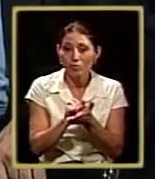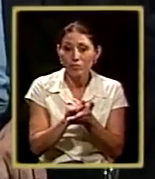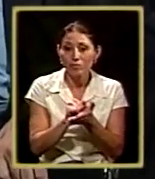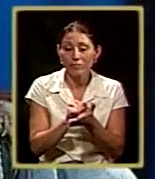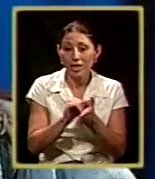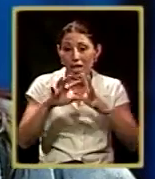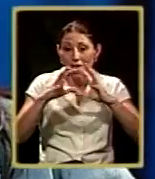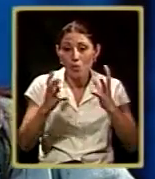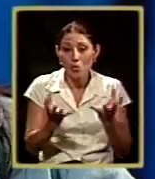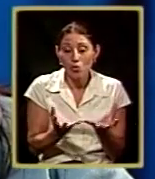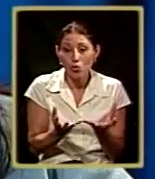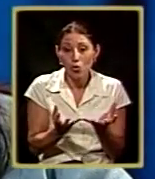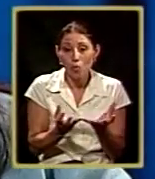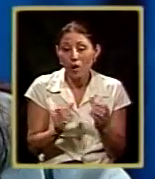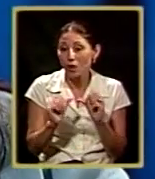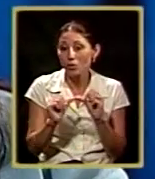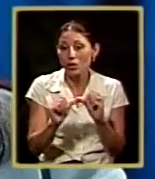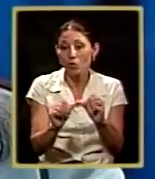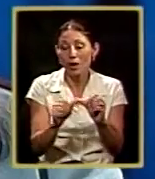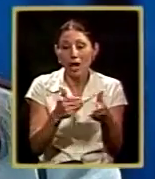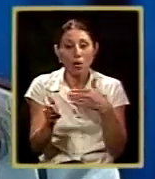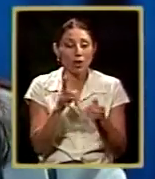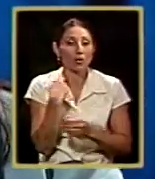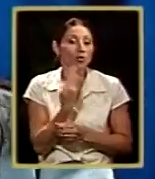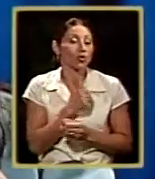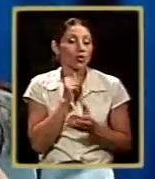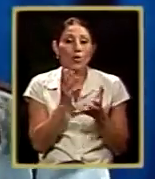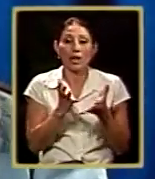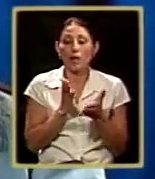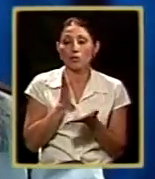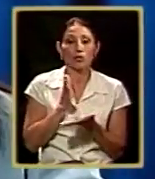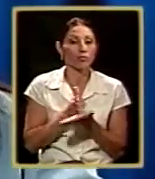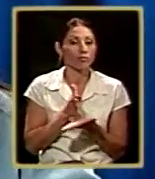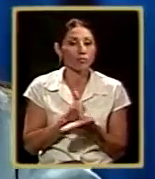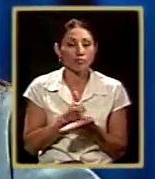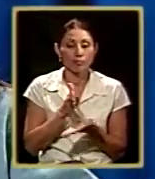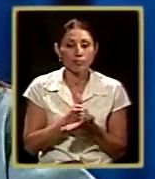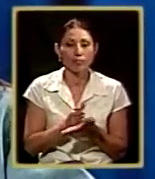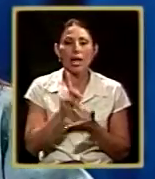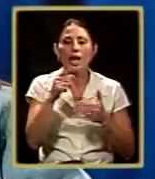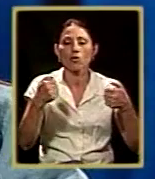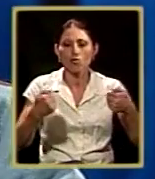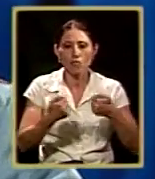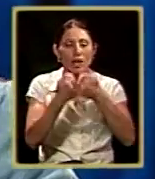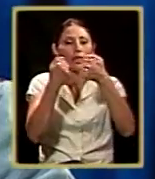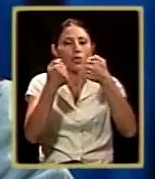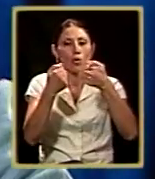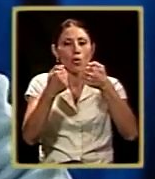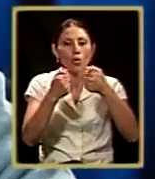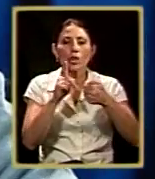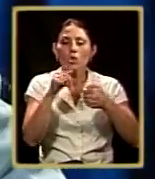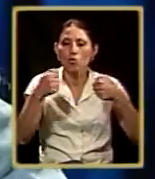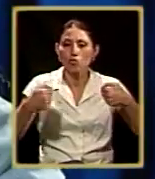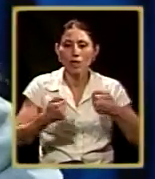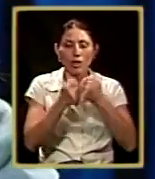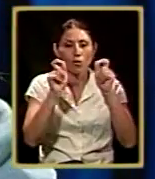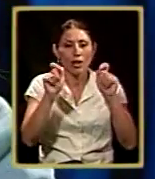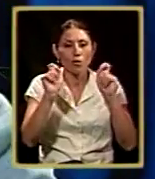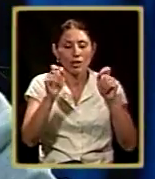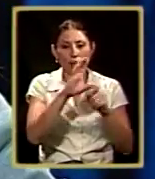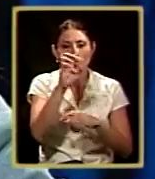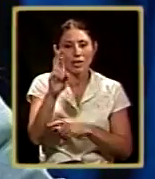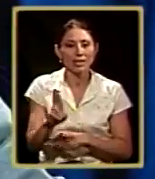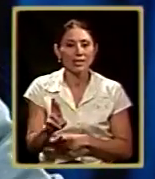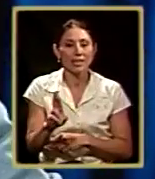quedemos paraditos o no. Entonces yo creo que ahí hay un reto significativo. Hay un reto, y yo creo que un reto también que hay en la educación costarricense